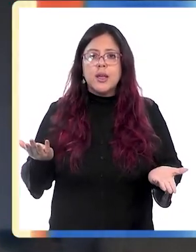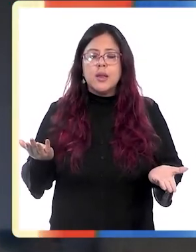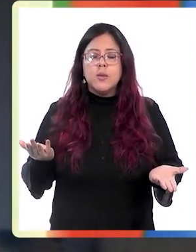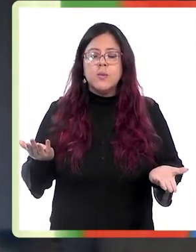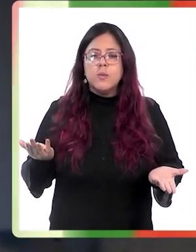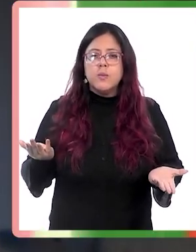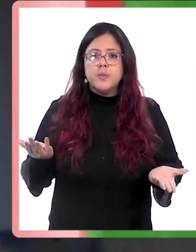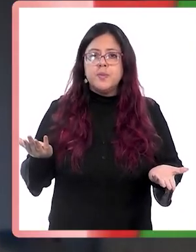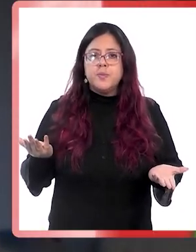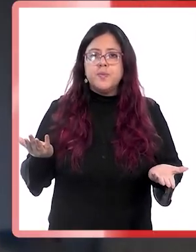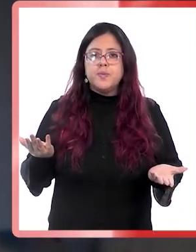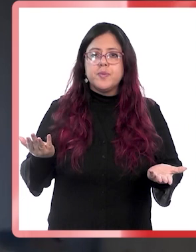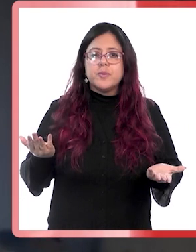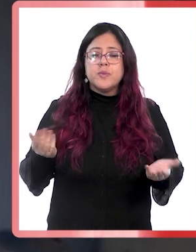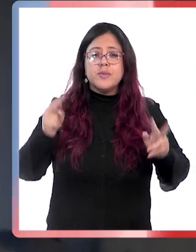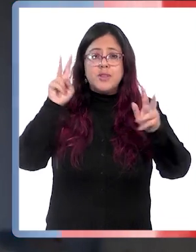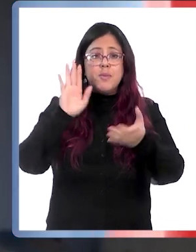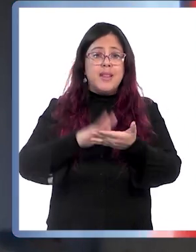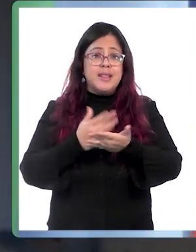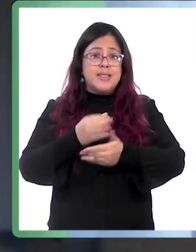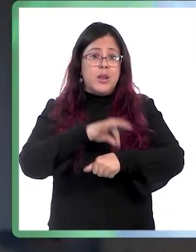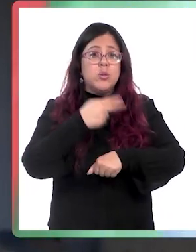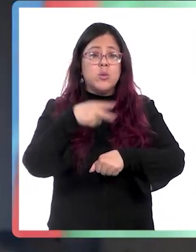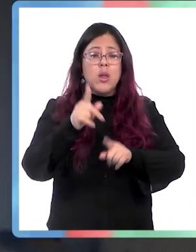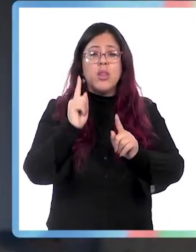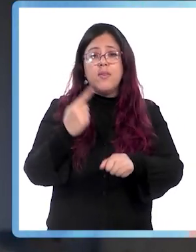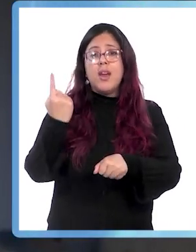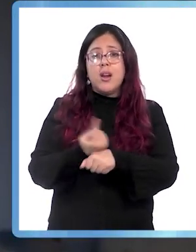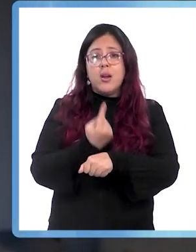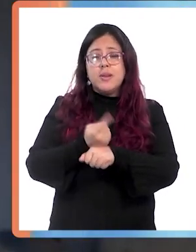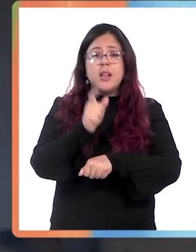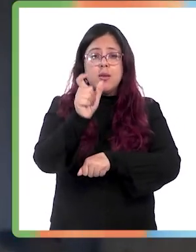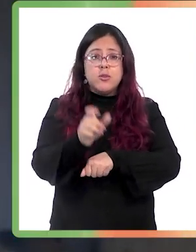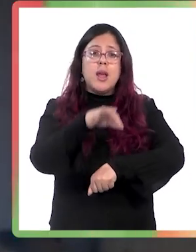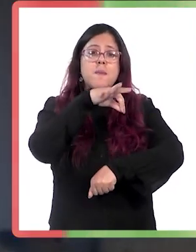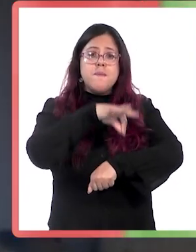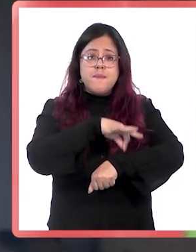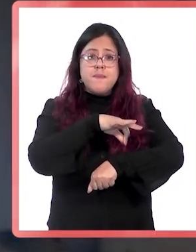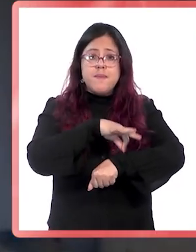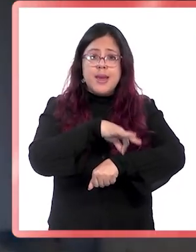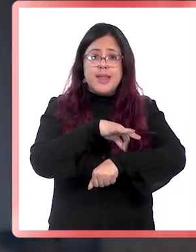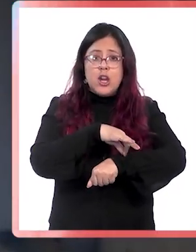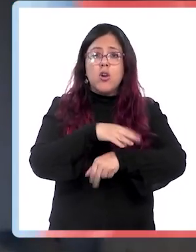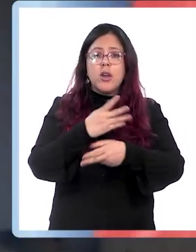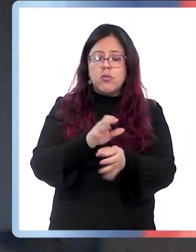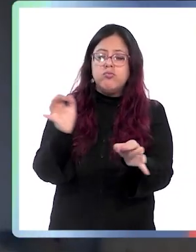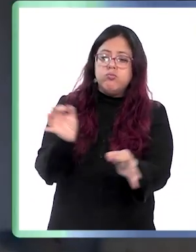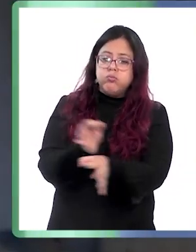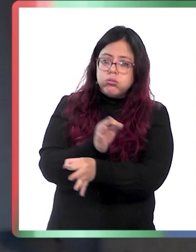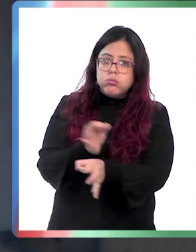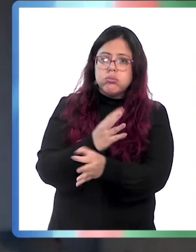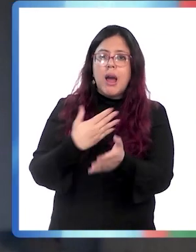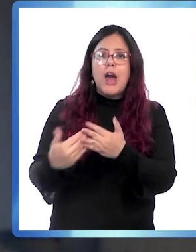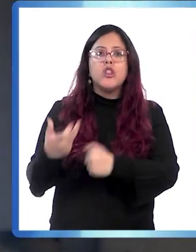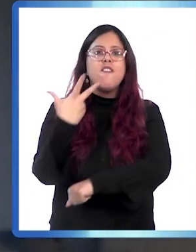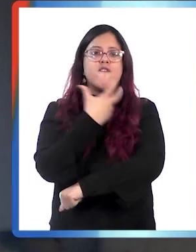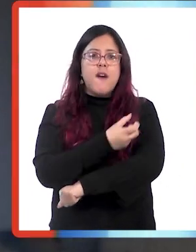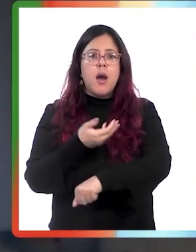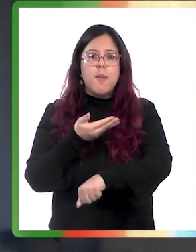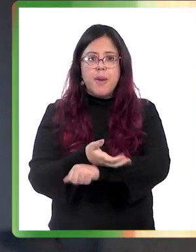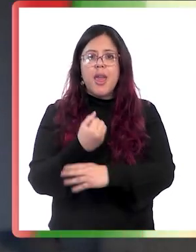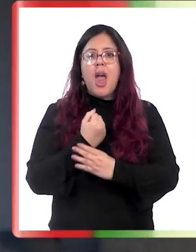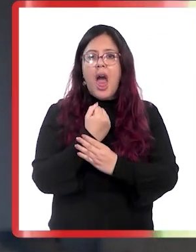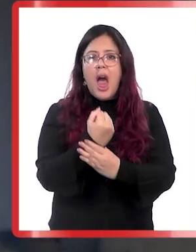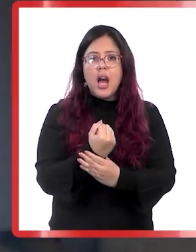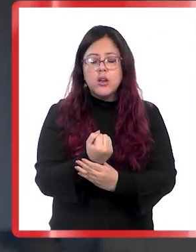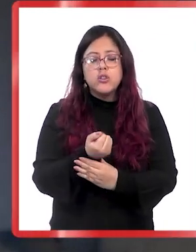su estándar previo de salud, todo, lo converse con su médico tratante para que lo oriente dónde vacunarse y pedir ayuda.